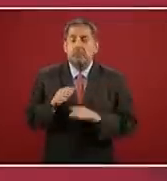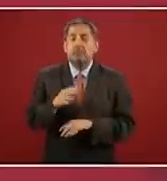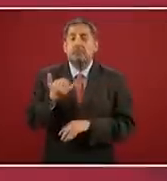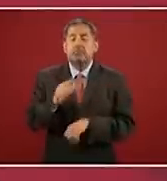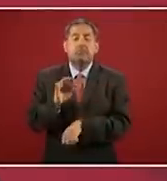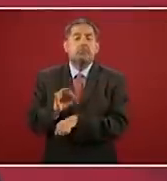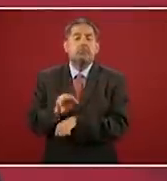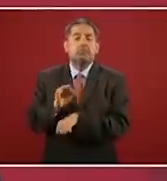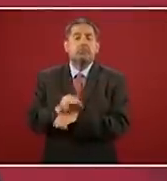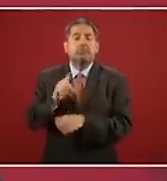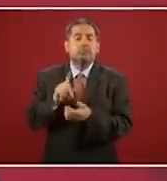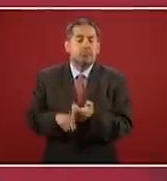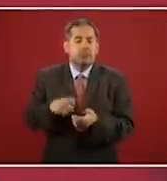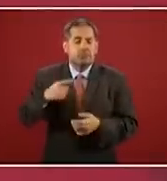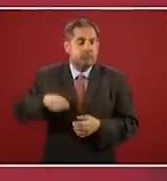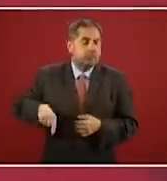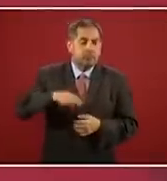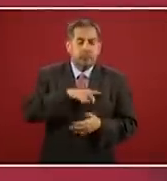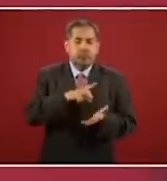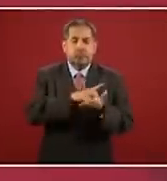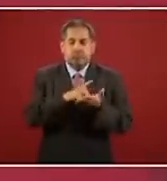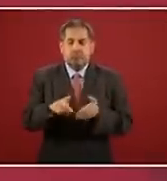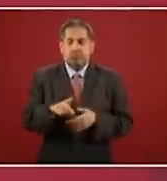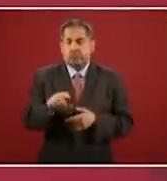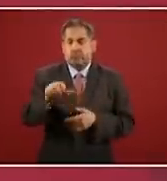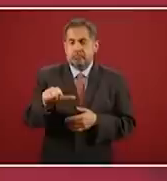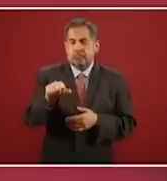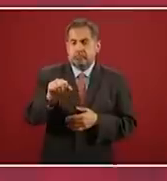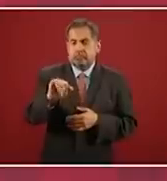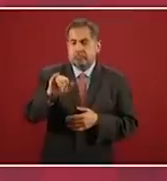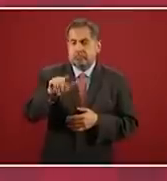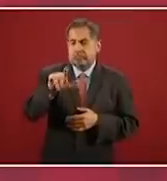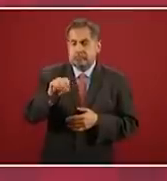defensa del derecho de asilo.